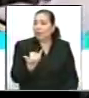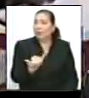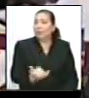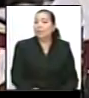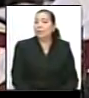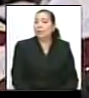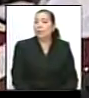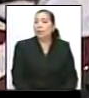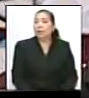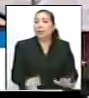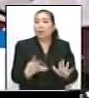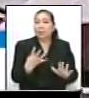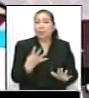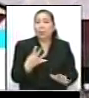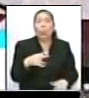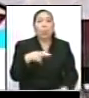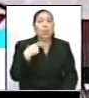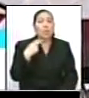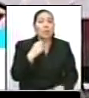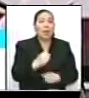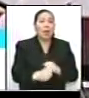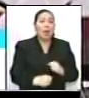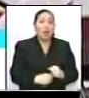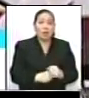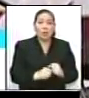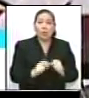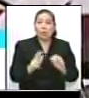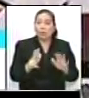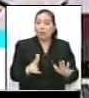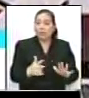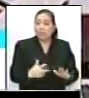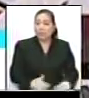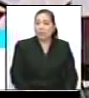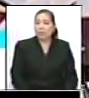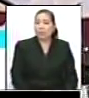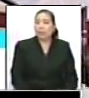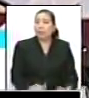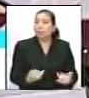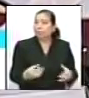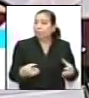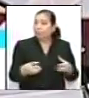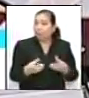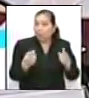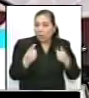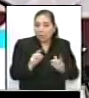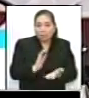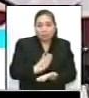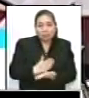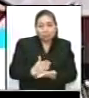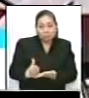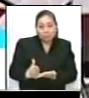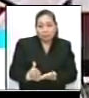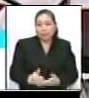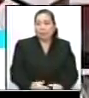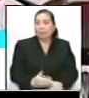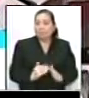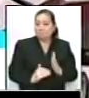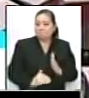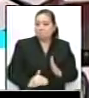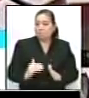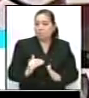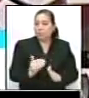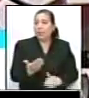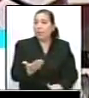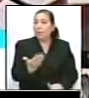El 19 de noviembre del 2018, esta comisión acordó rechazar por mayoría